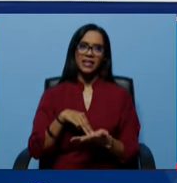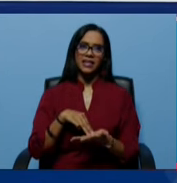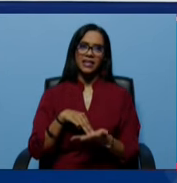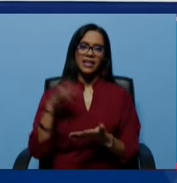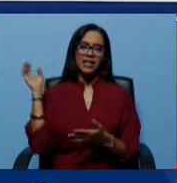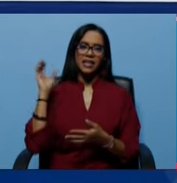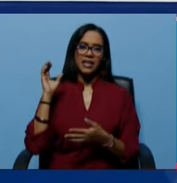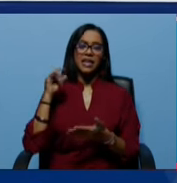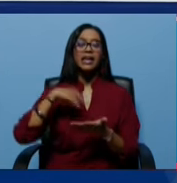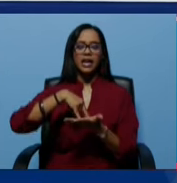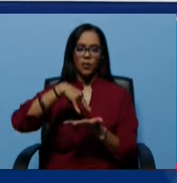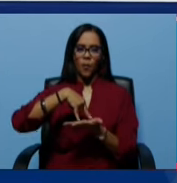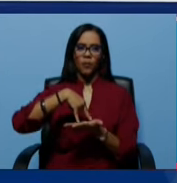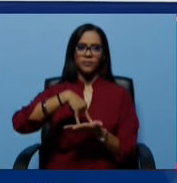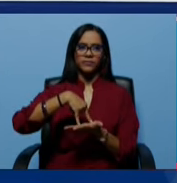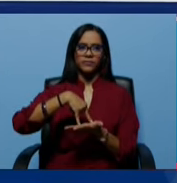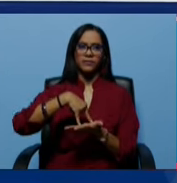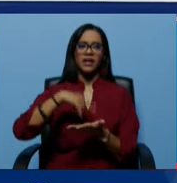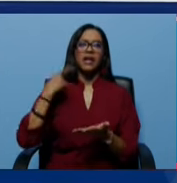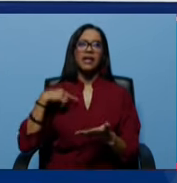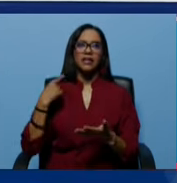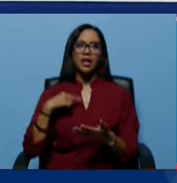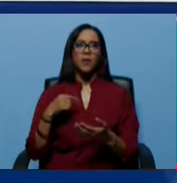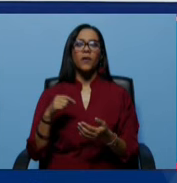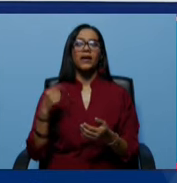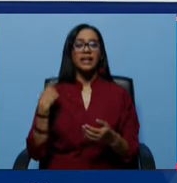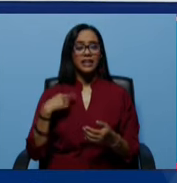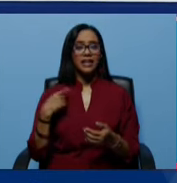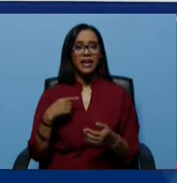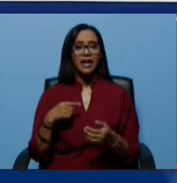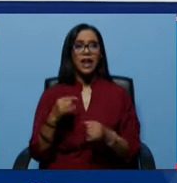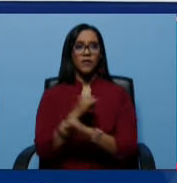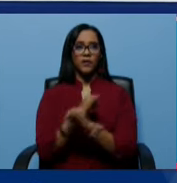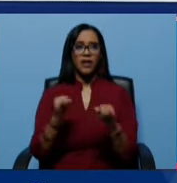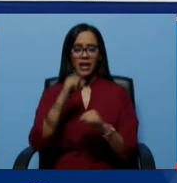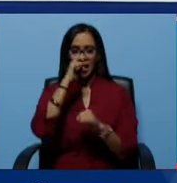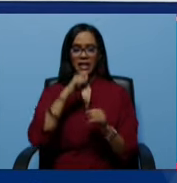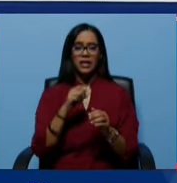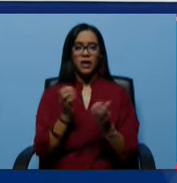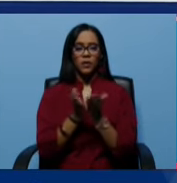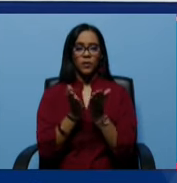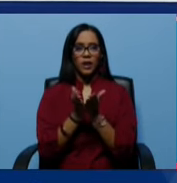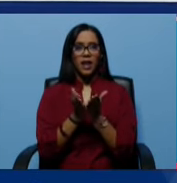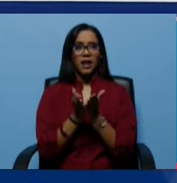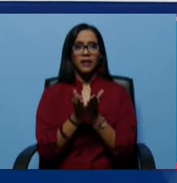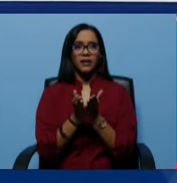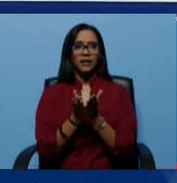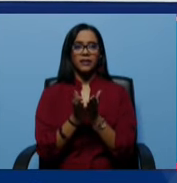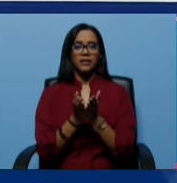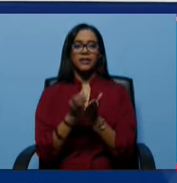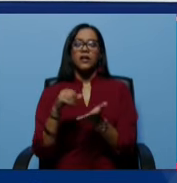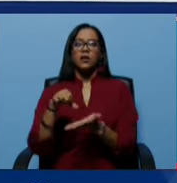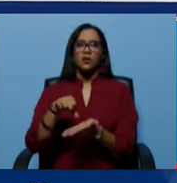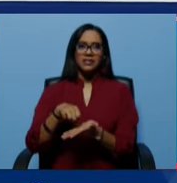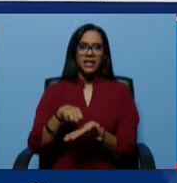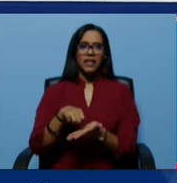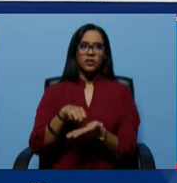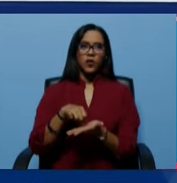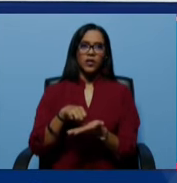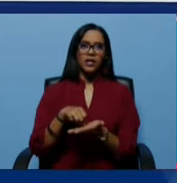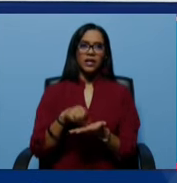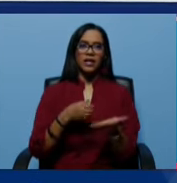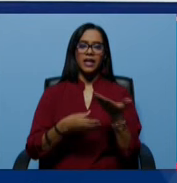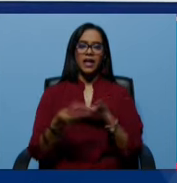y Carabobo. Y tenemos que tener, al finalizar el año escolar, los centros didácticos